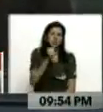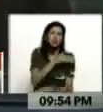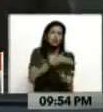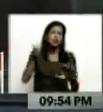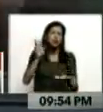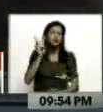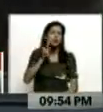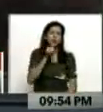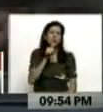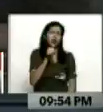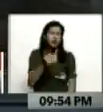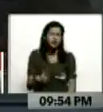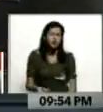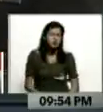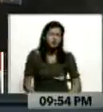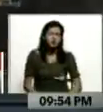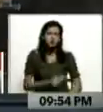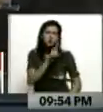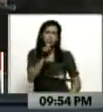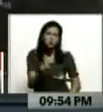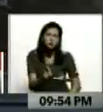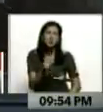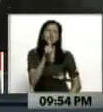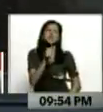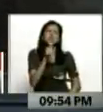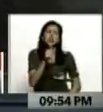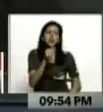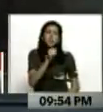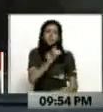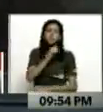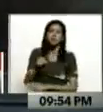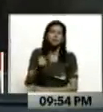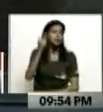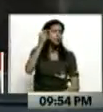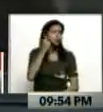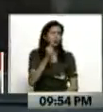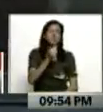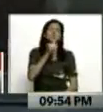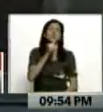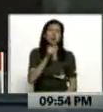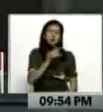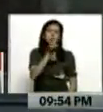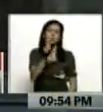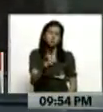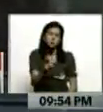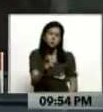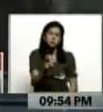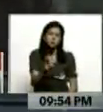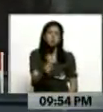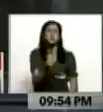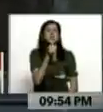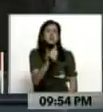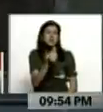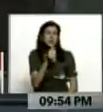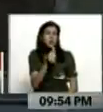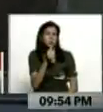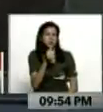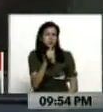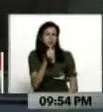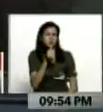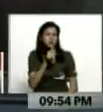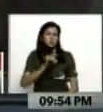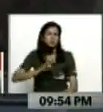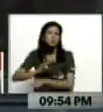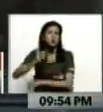matares lo echaron de Venezuela quienes asesinaron al Mariscal sucre